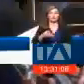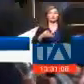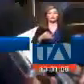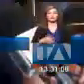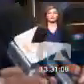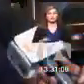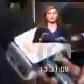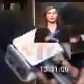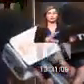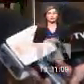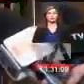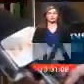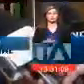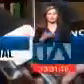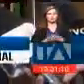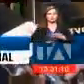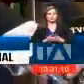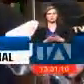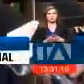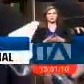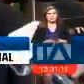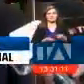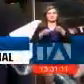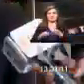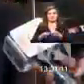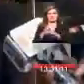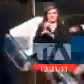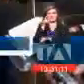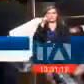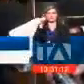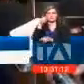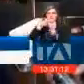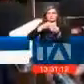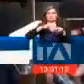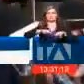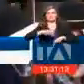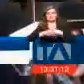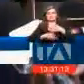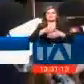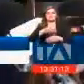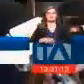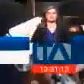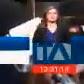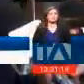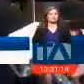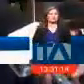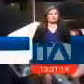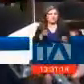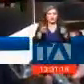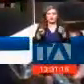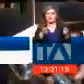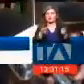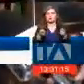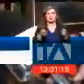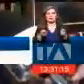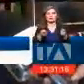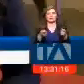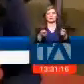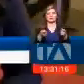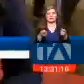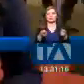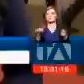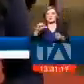proceso. Prácticamente se han forzado documentación, la Fiscalía también tiene que estar parte de este proceso porque en realidad vemos que se manejó de una manera